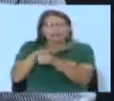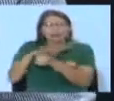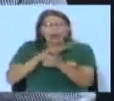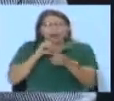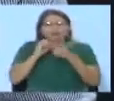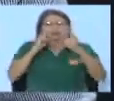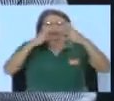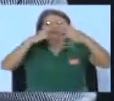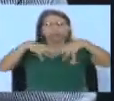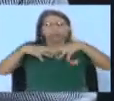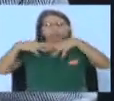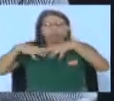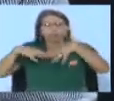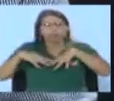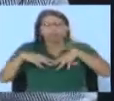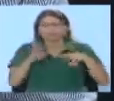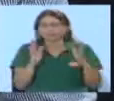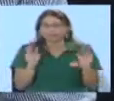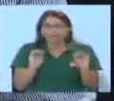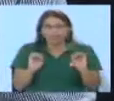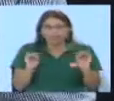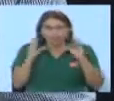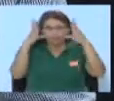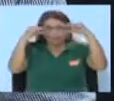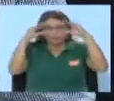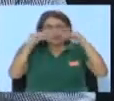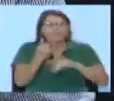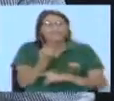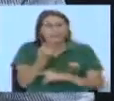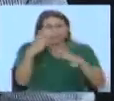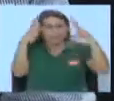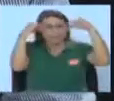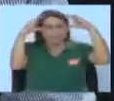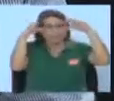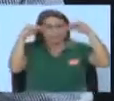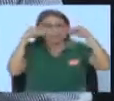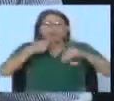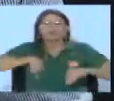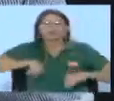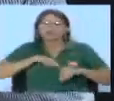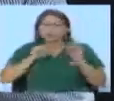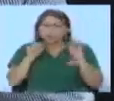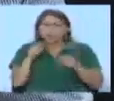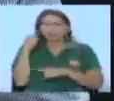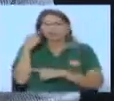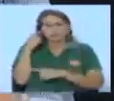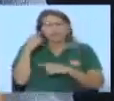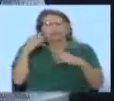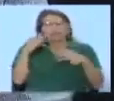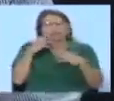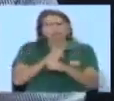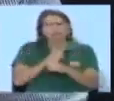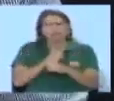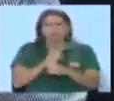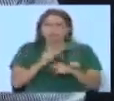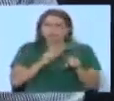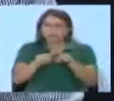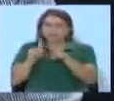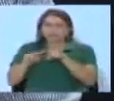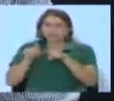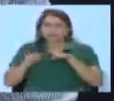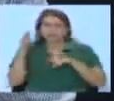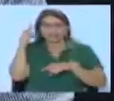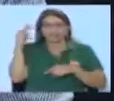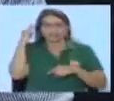información. Por el fondo, efectivamente, podemos llegar a la conclusión de que efectivamente, por distintas razones, como se vio